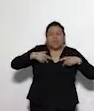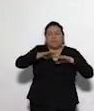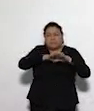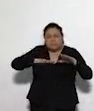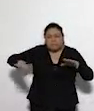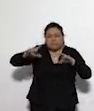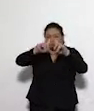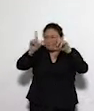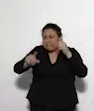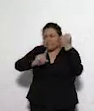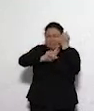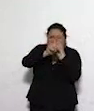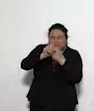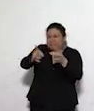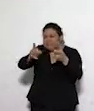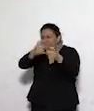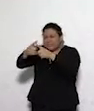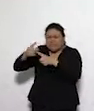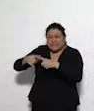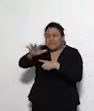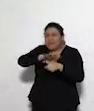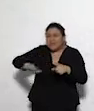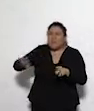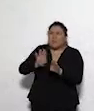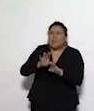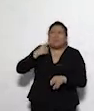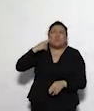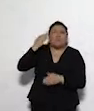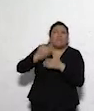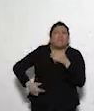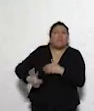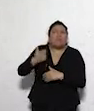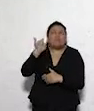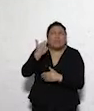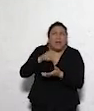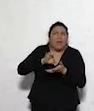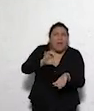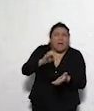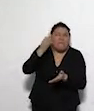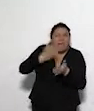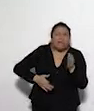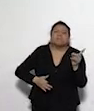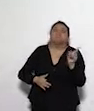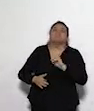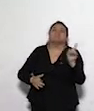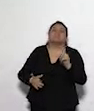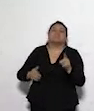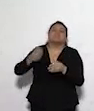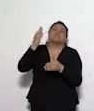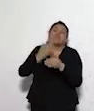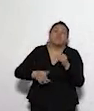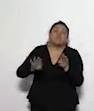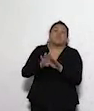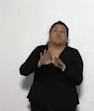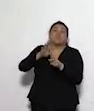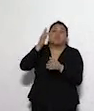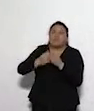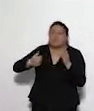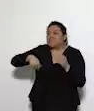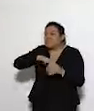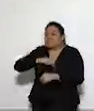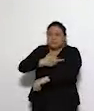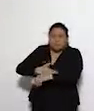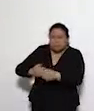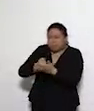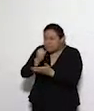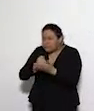vivimos no es consecuencia de una baja asignación presupuestaria, sino de que no hemos tomado las mejores decisiones en la